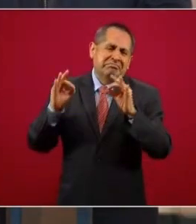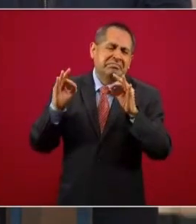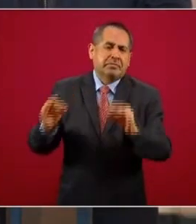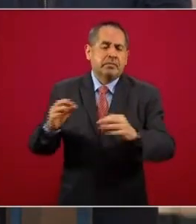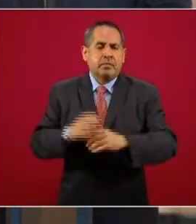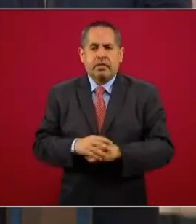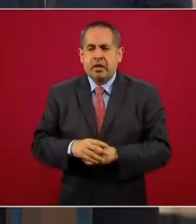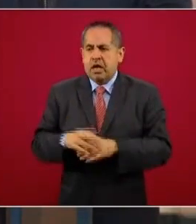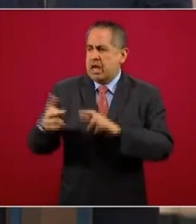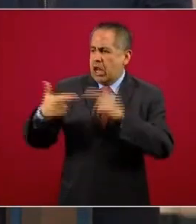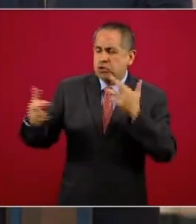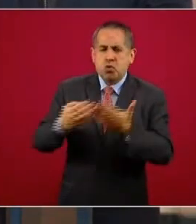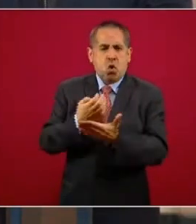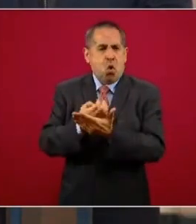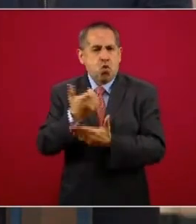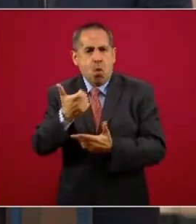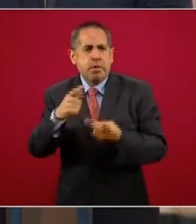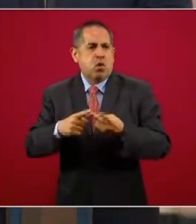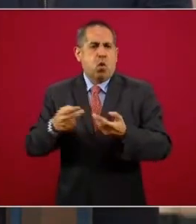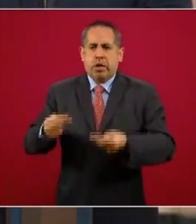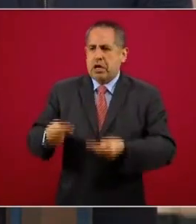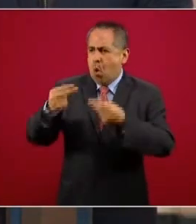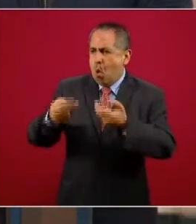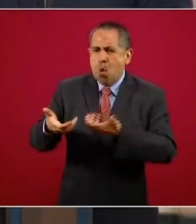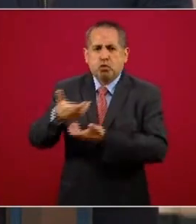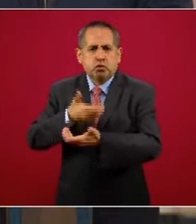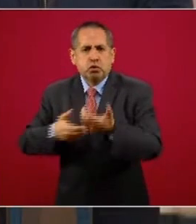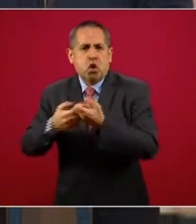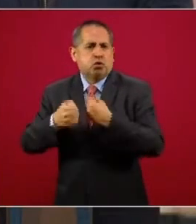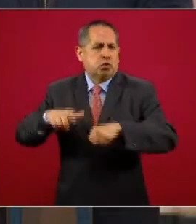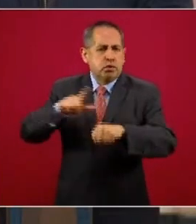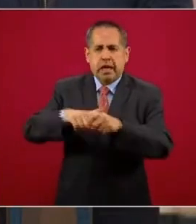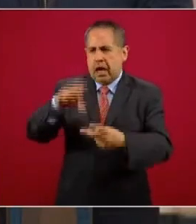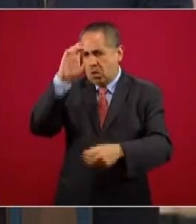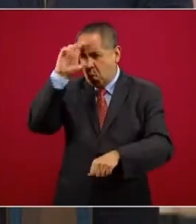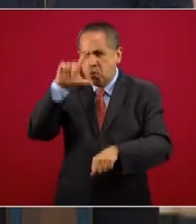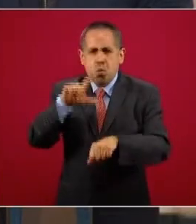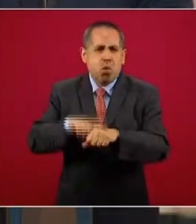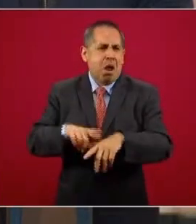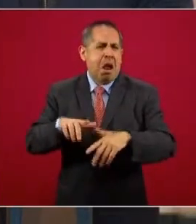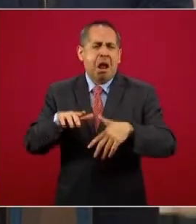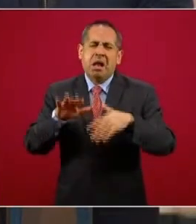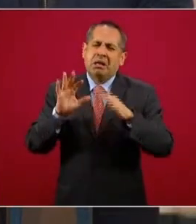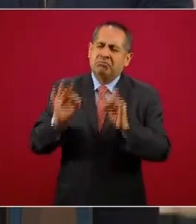y lo económico en lo comercial en lo social en lo cultural